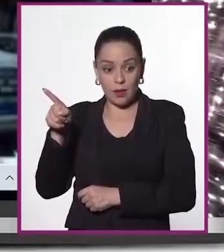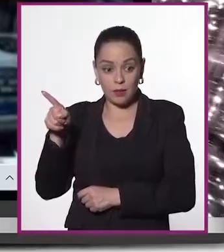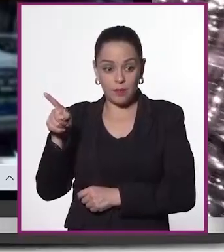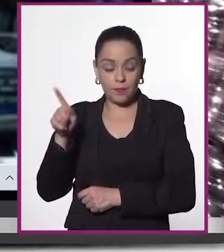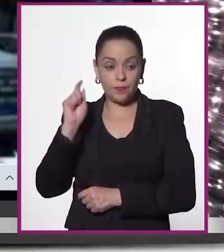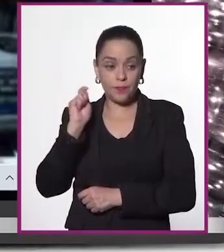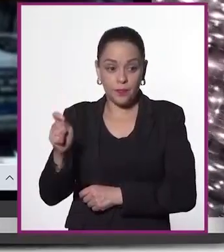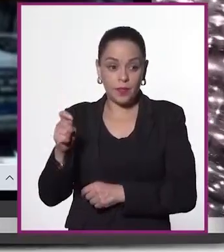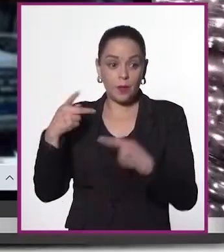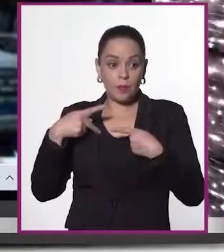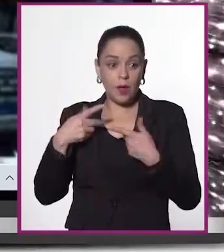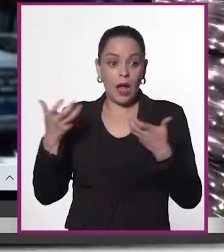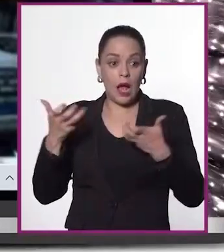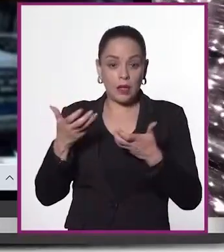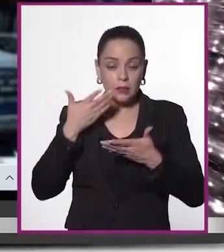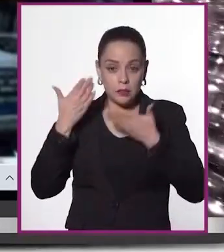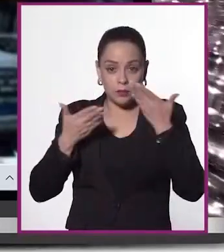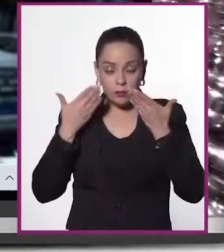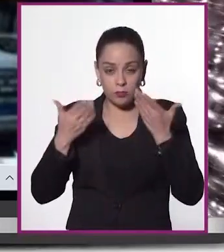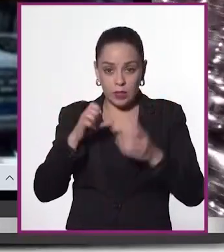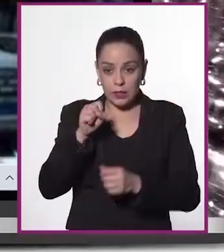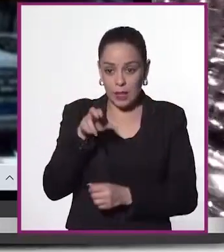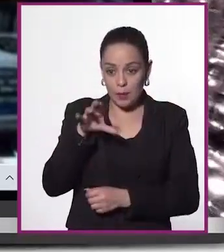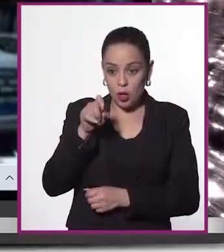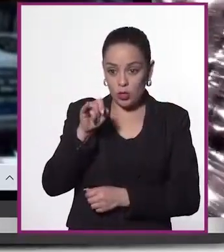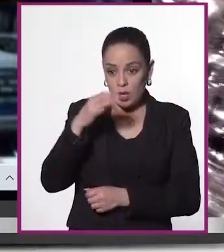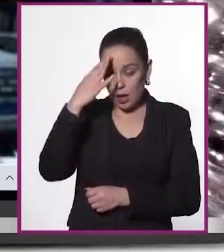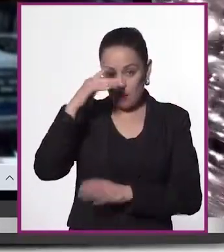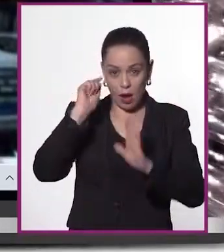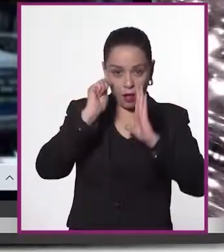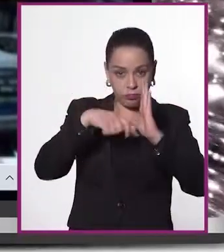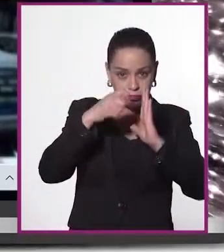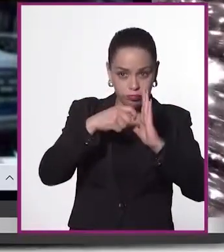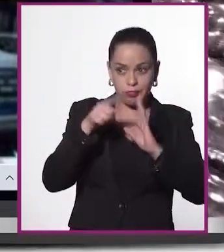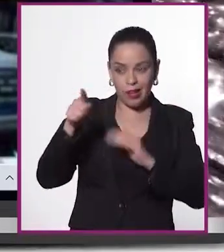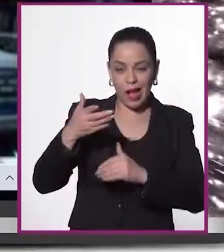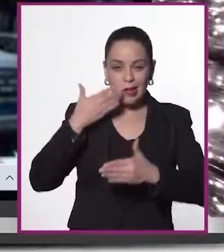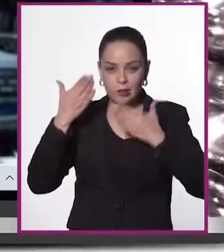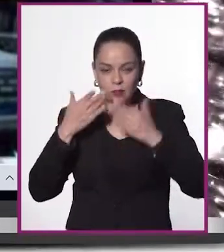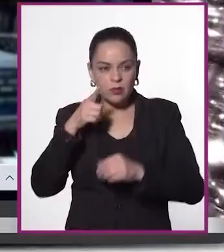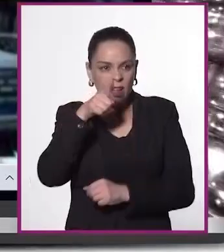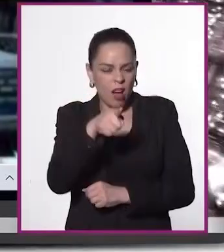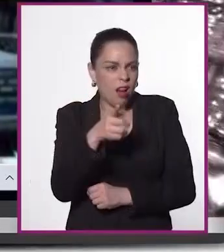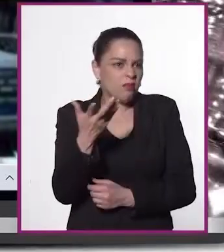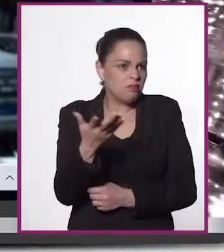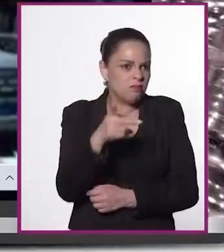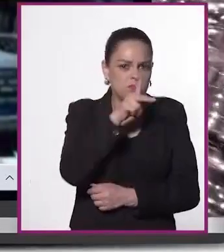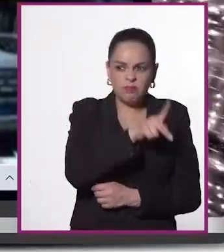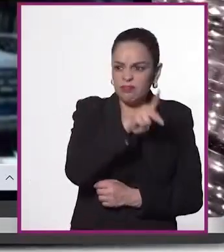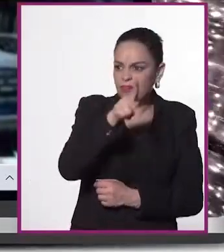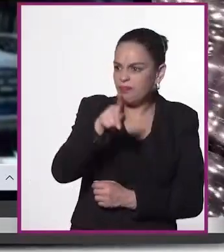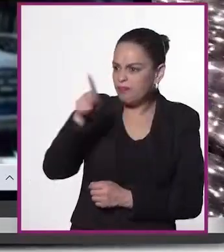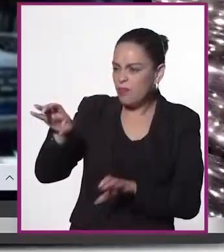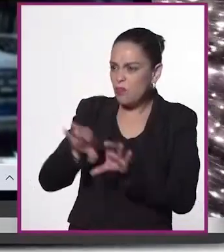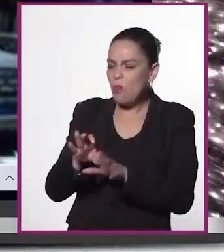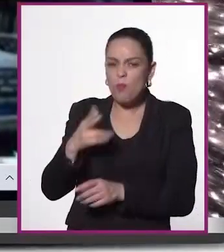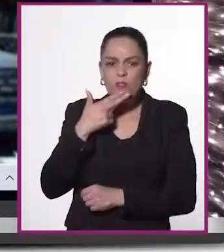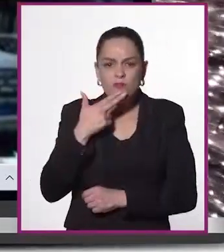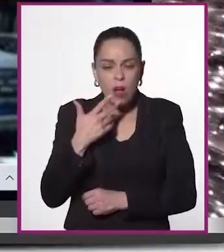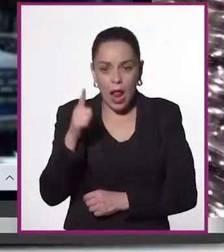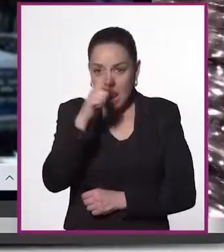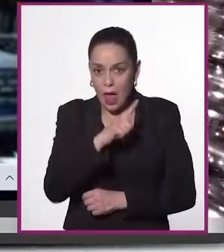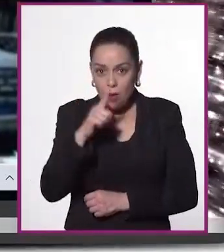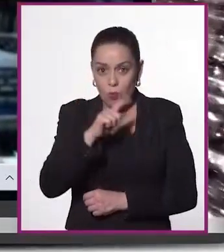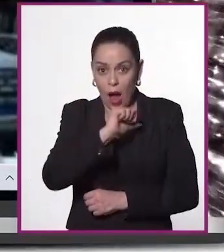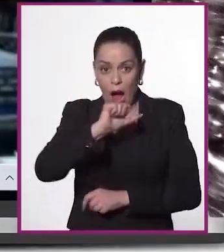cine, pues estudia las películas para ver qué tienen en común en su funcionamiento, como el lenguaje del